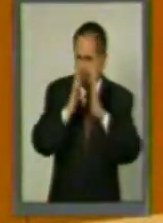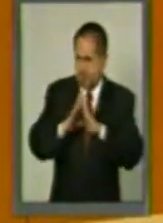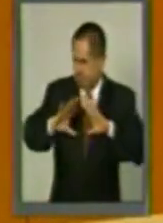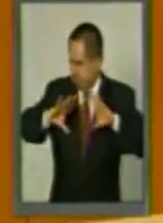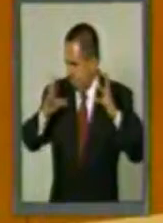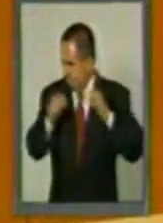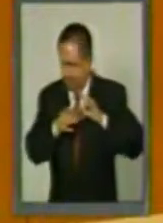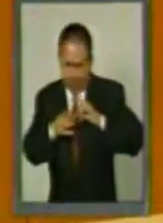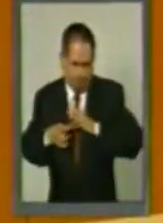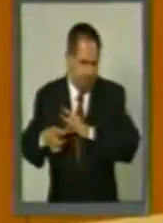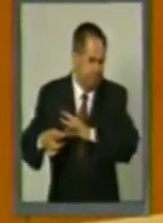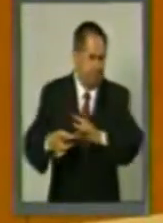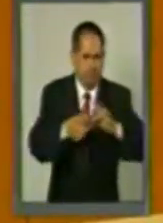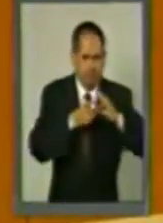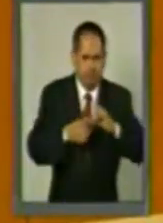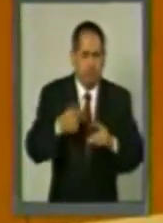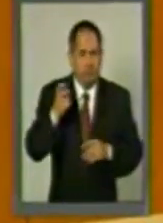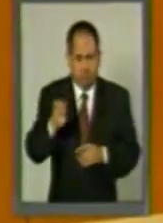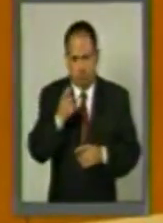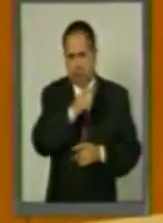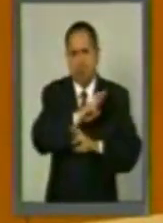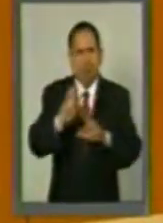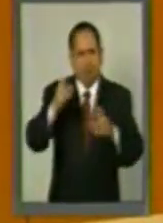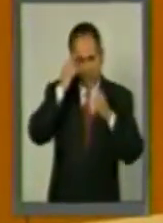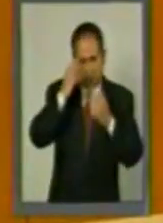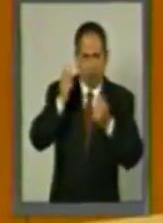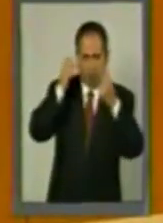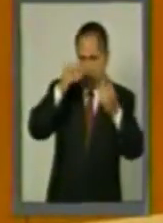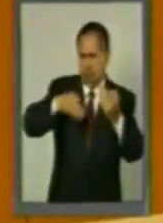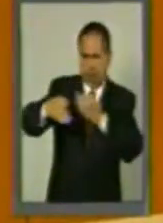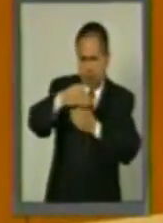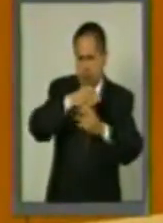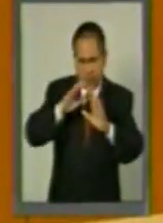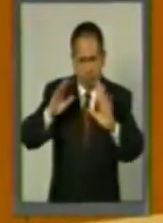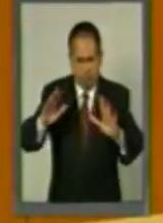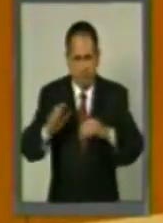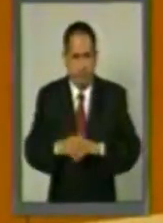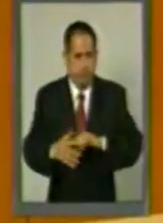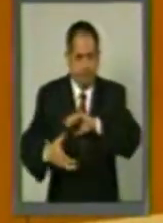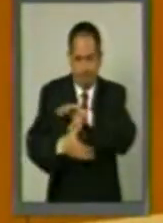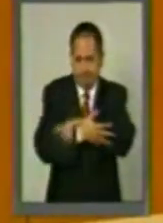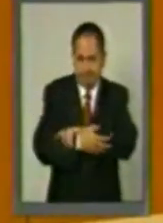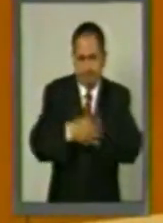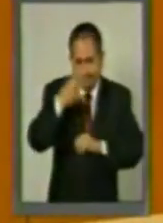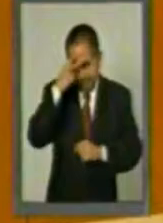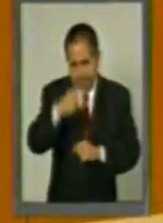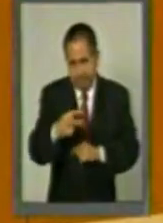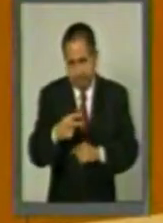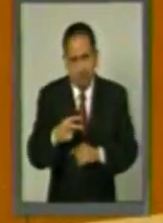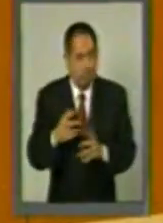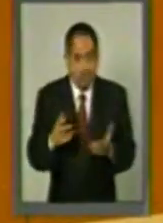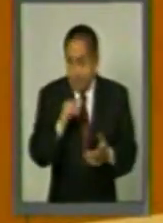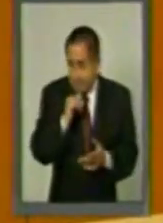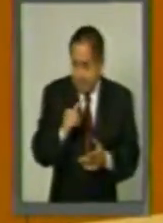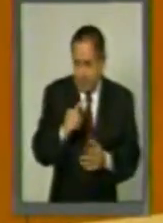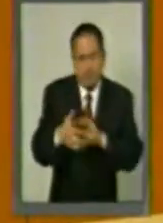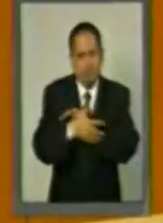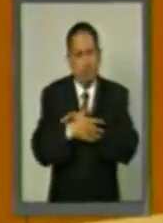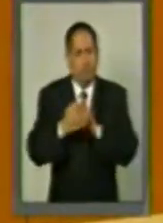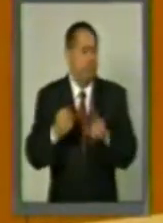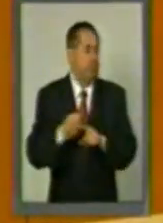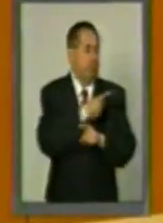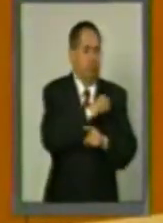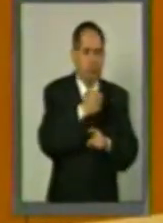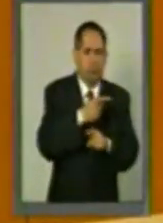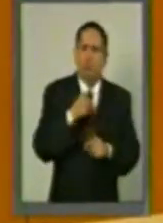fuerzas políticas, y es un reconocimiento para todas, el Pacto por México, México estaría viviendo otra